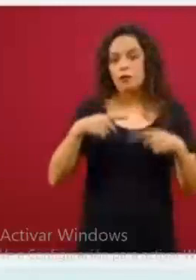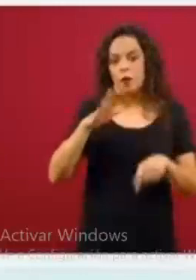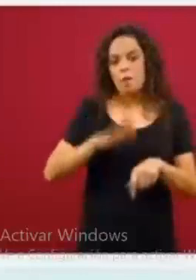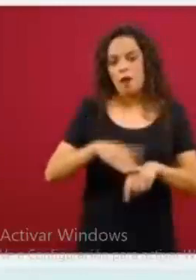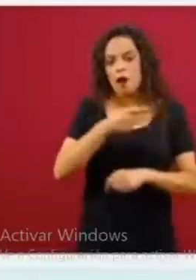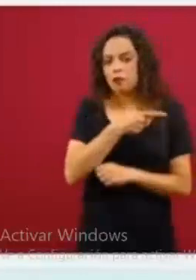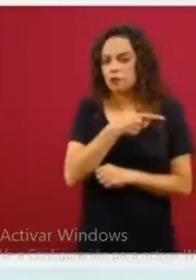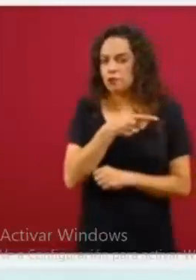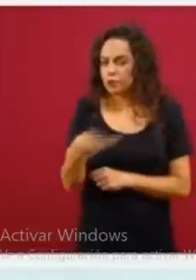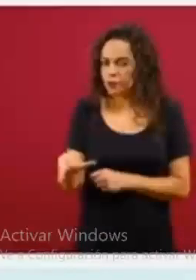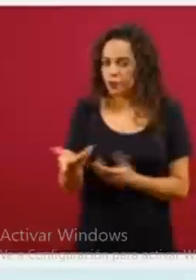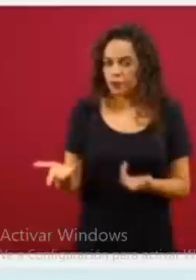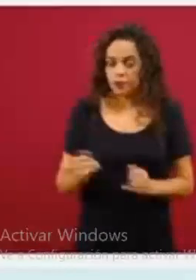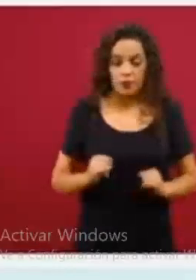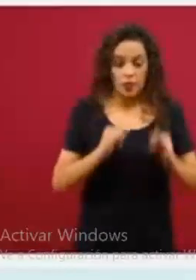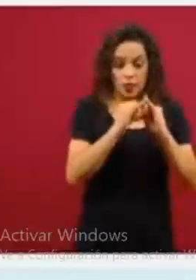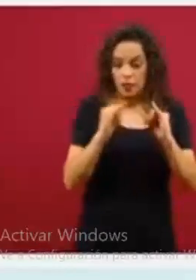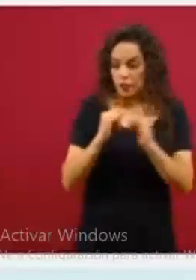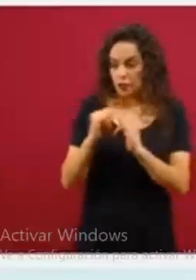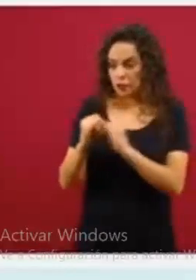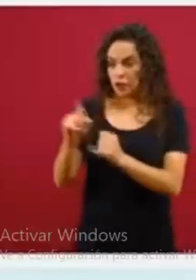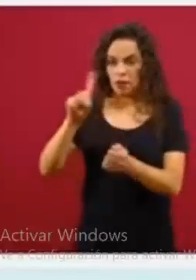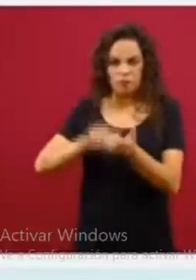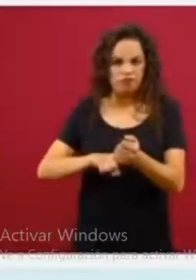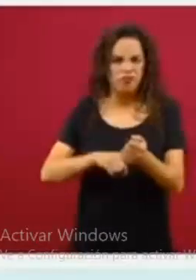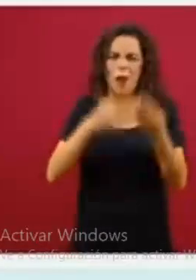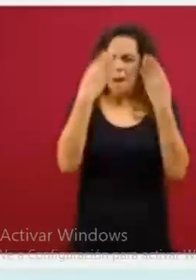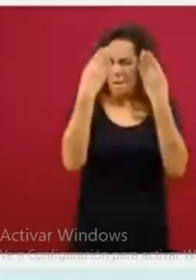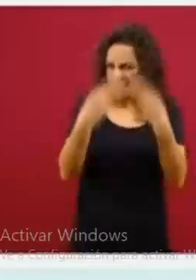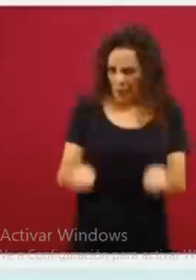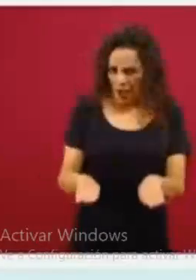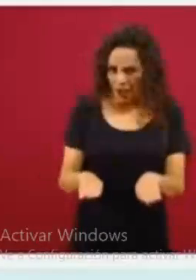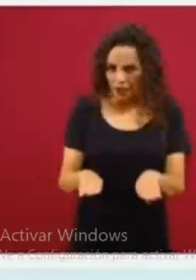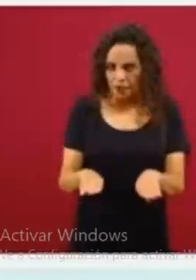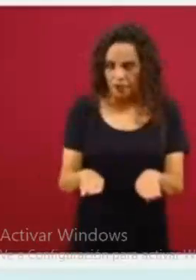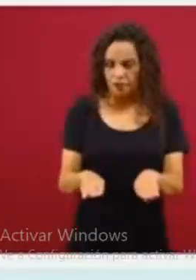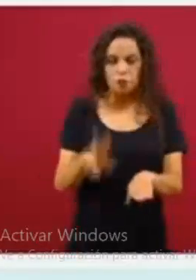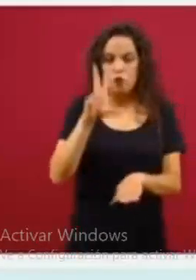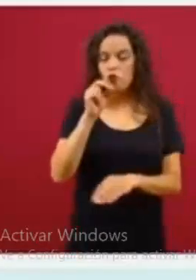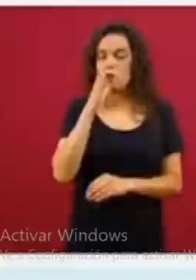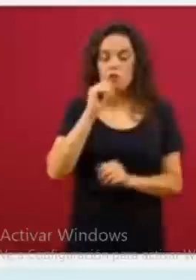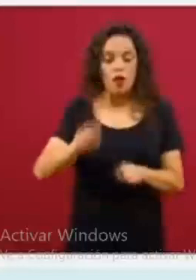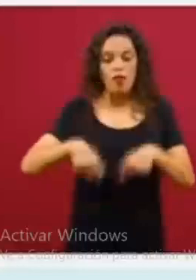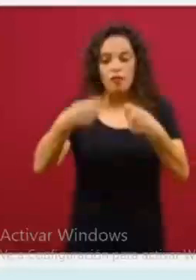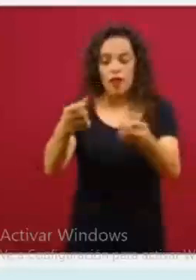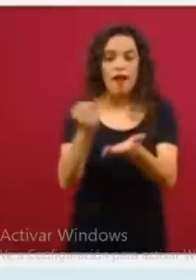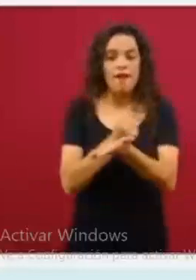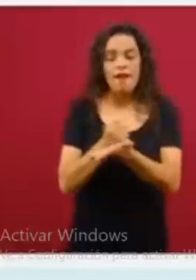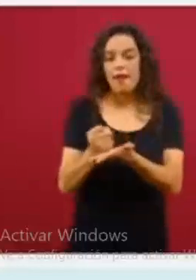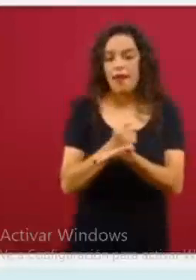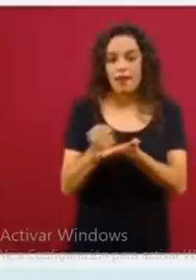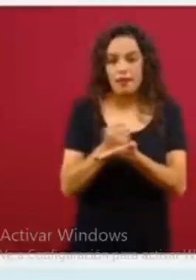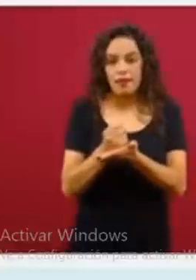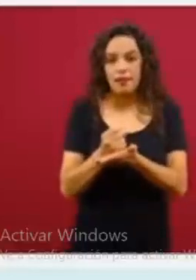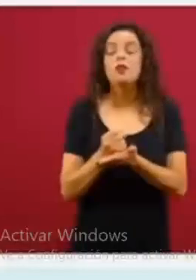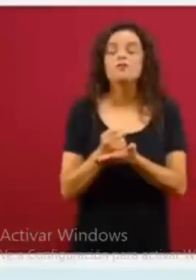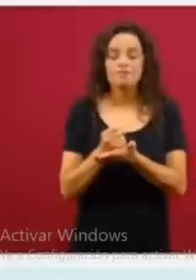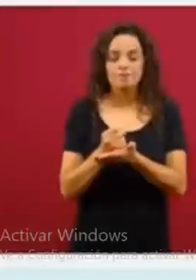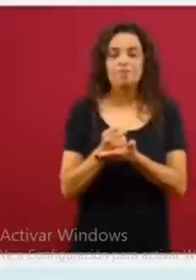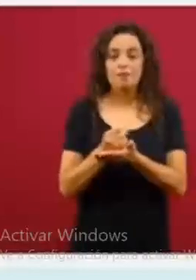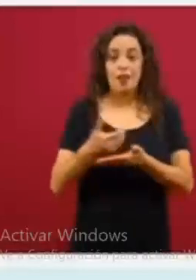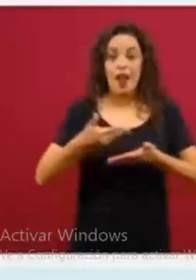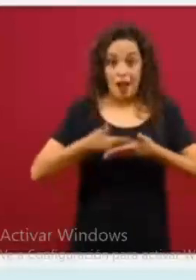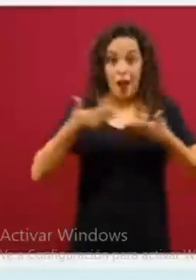cuenta normalmente por las instituciones financieras, que no son sujetos de crédito, que puedan a través del Banco del Bienestar tener